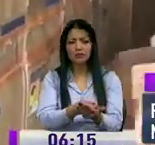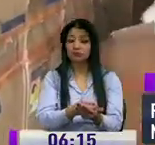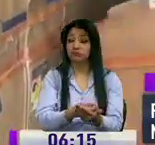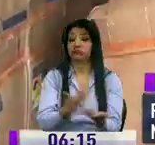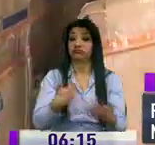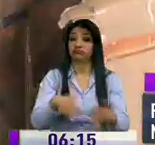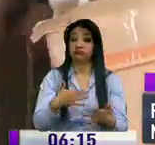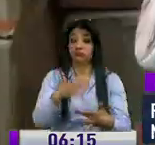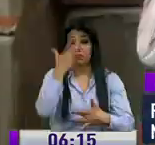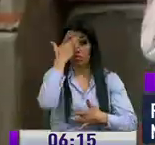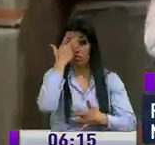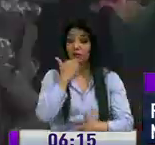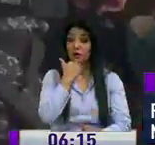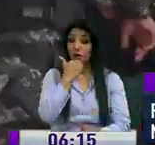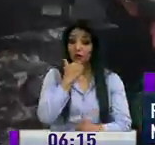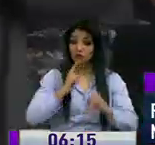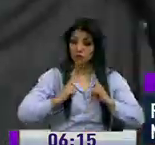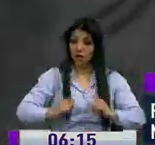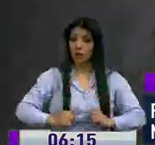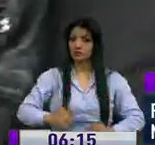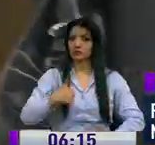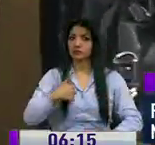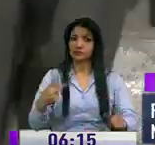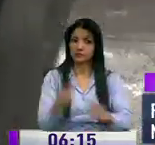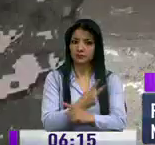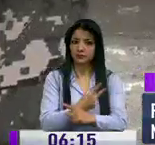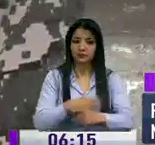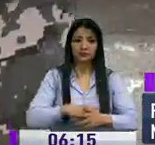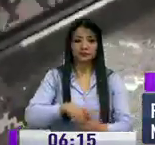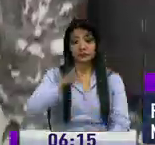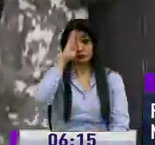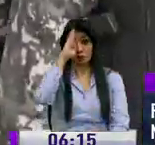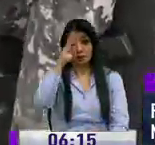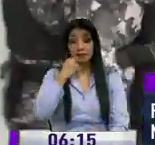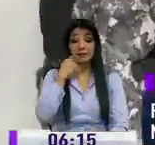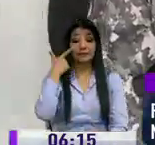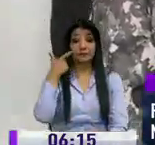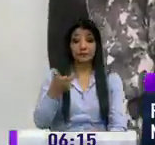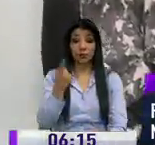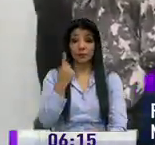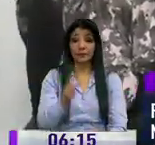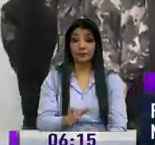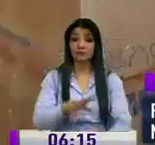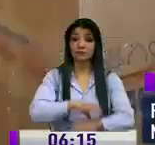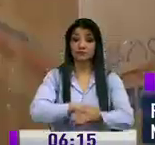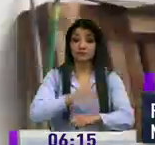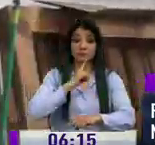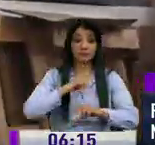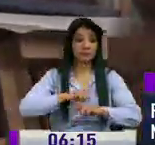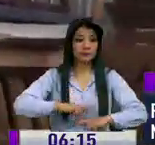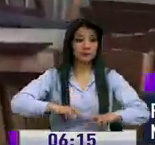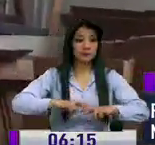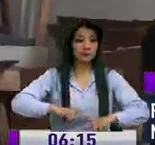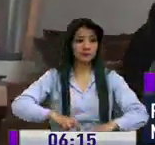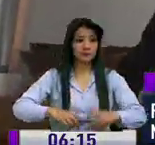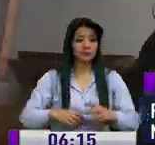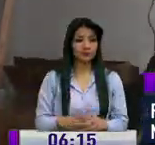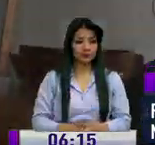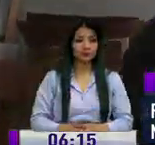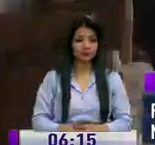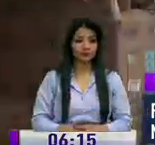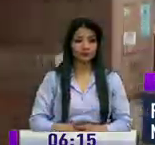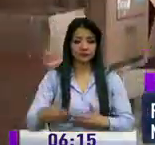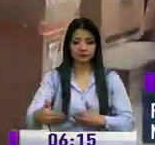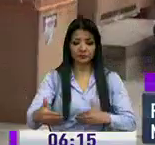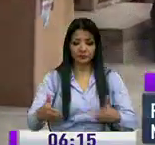producto. Según la Fiscalía y la Policía, al parecer hay una persona aprehendida para investigaciones. Mientras tanto, se decomisó